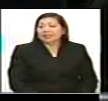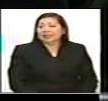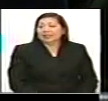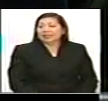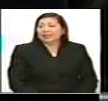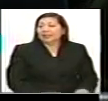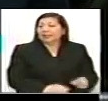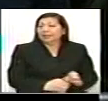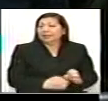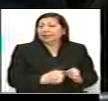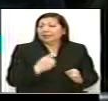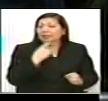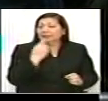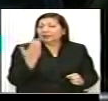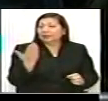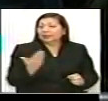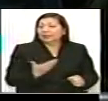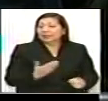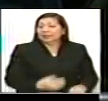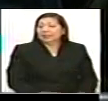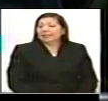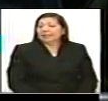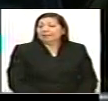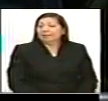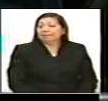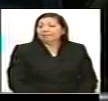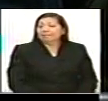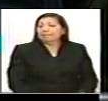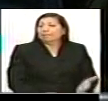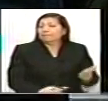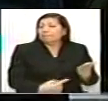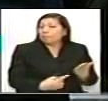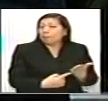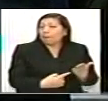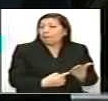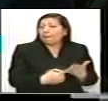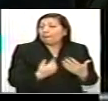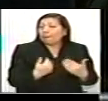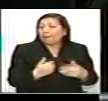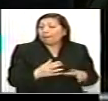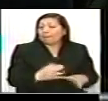la estación automática es una tecnología que ya